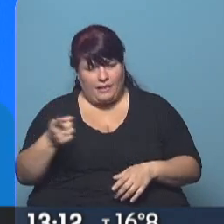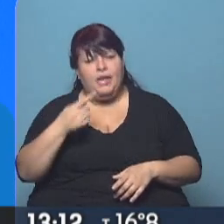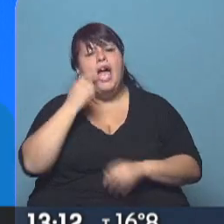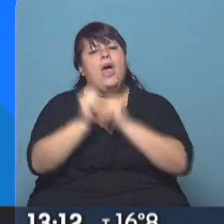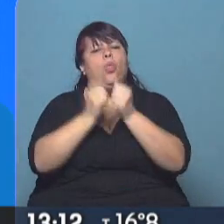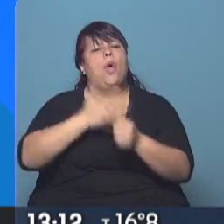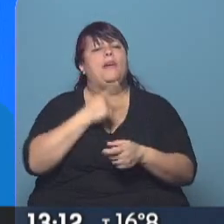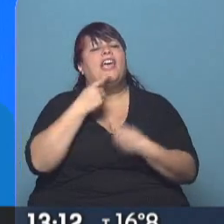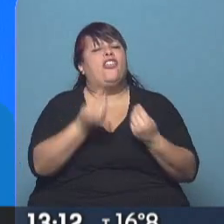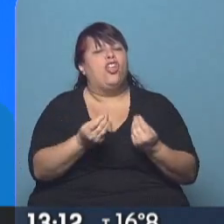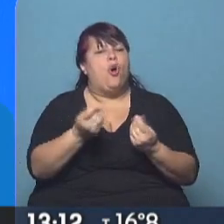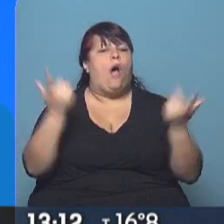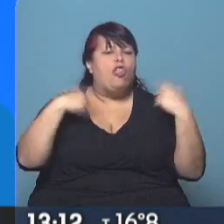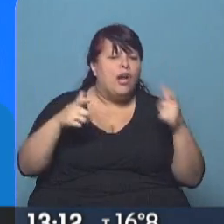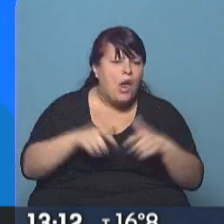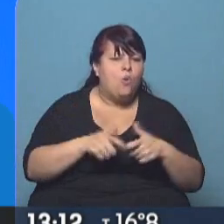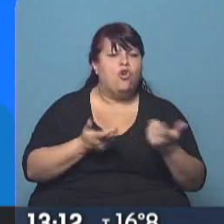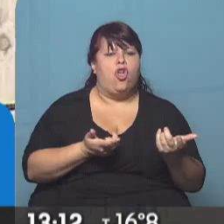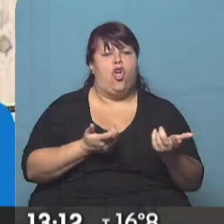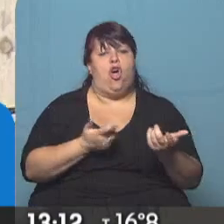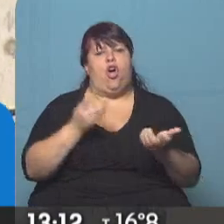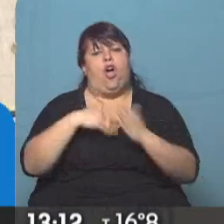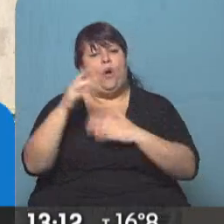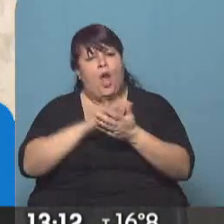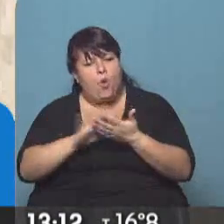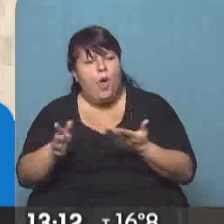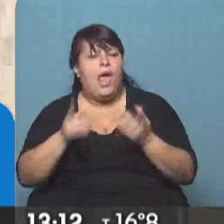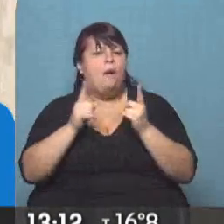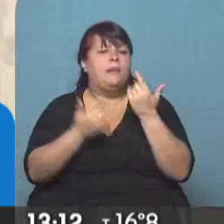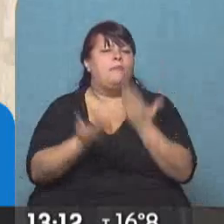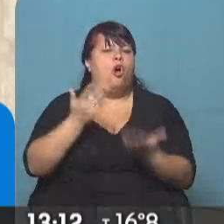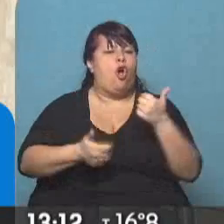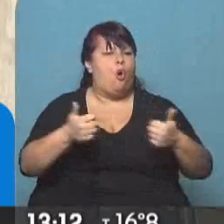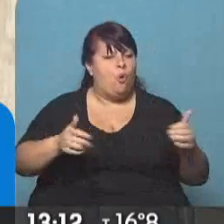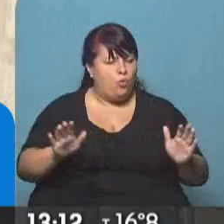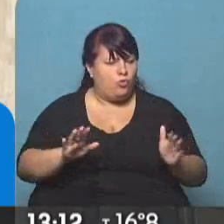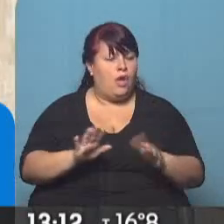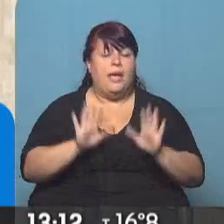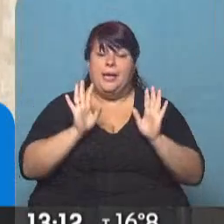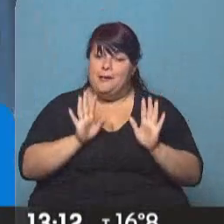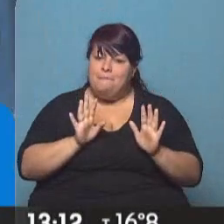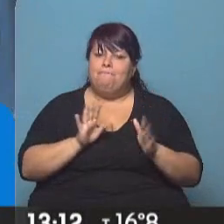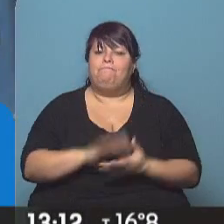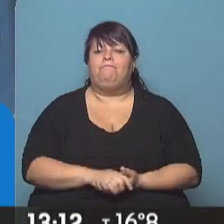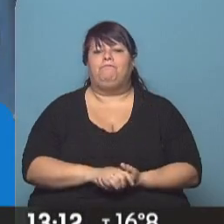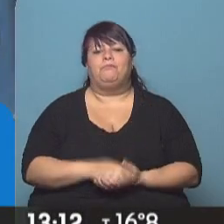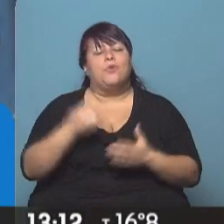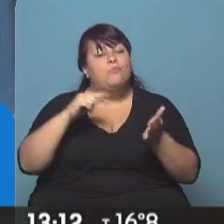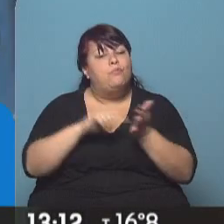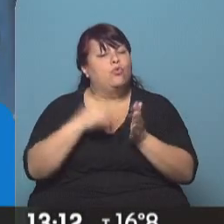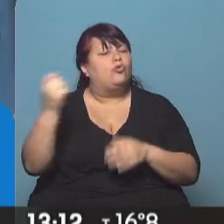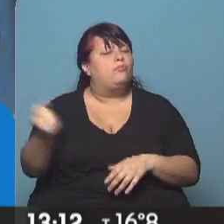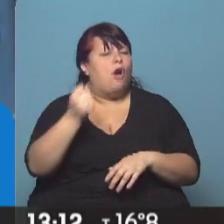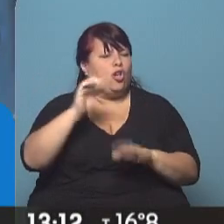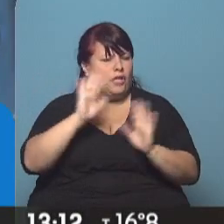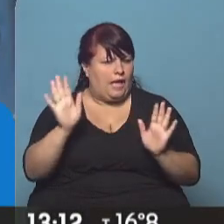empresarios en el momento de las reuniones por por nuevas obras o de la misma licitación era hay un tema que es central